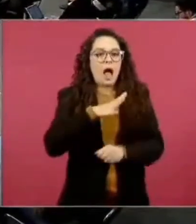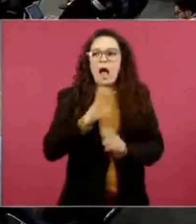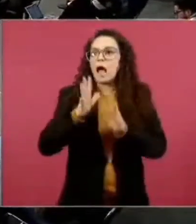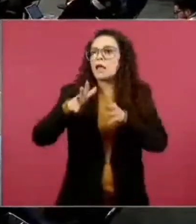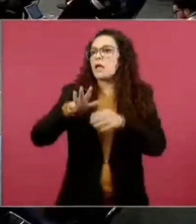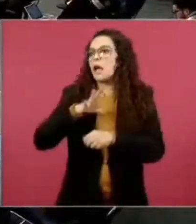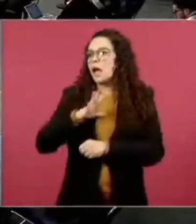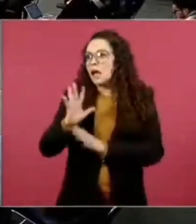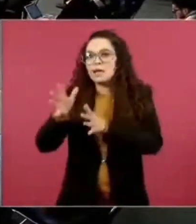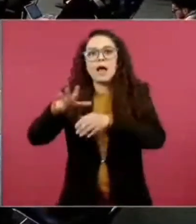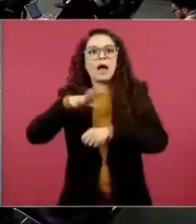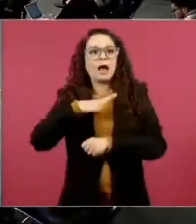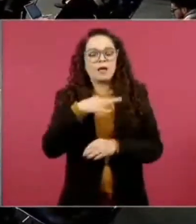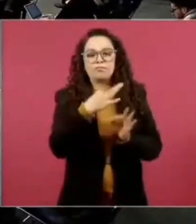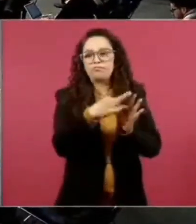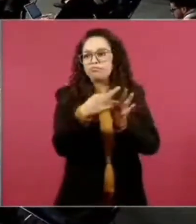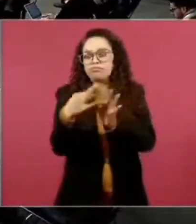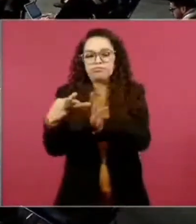están consolidados.